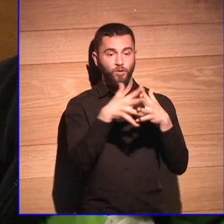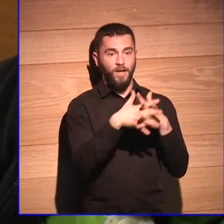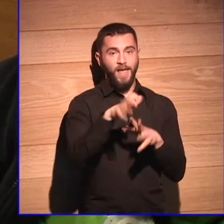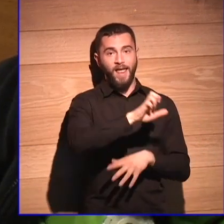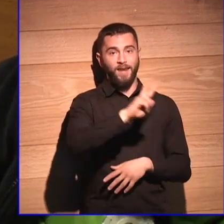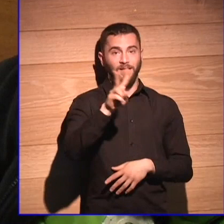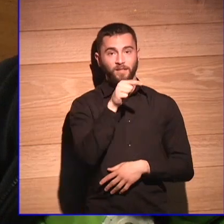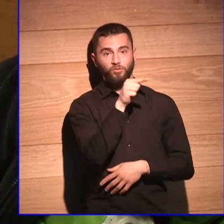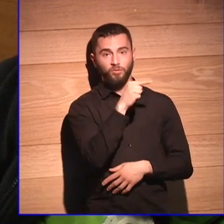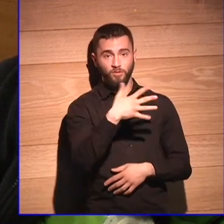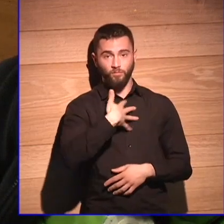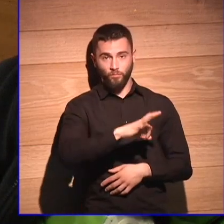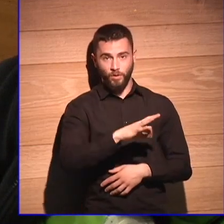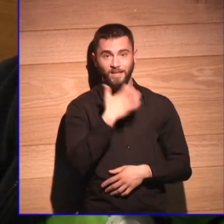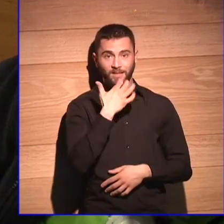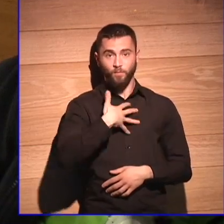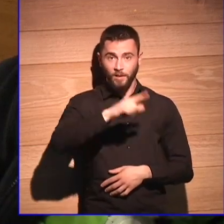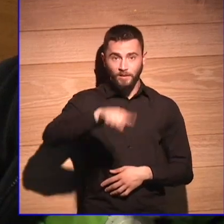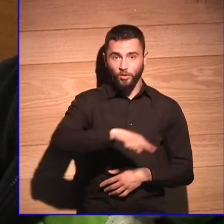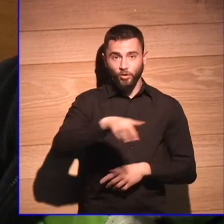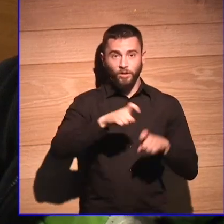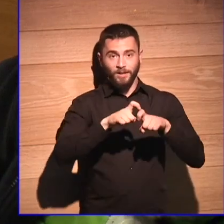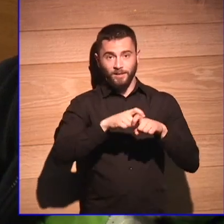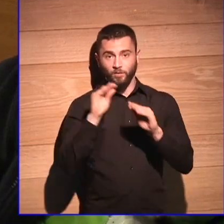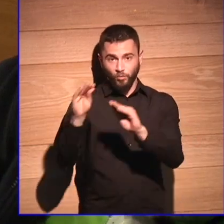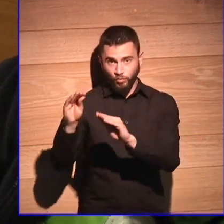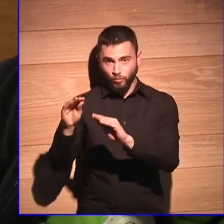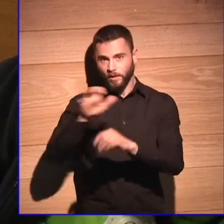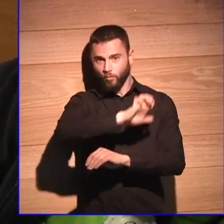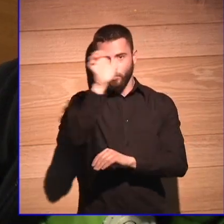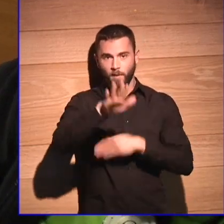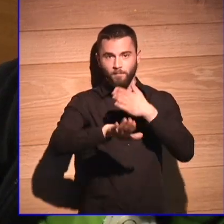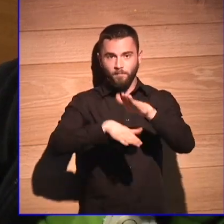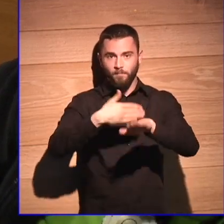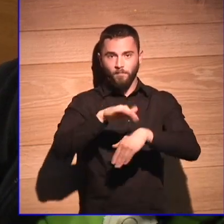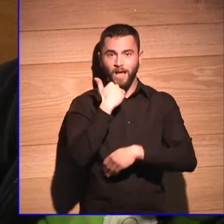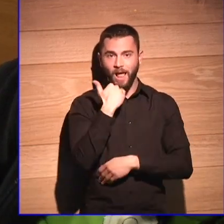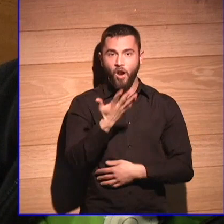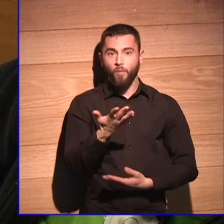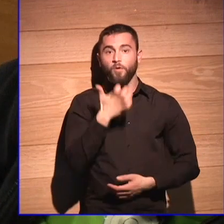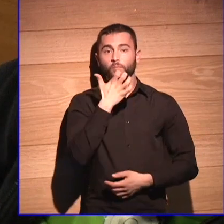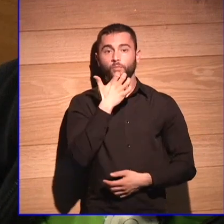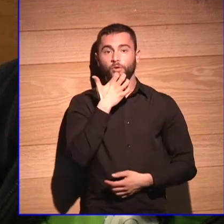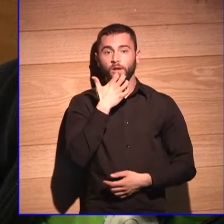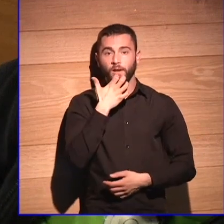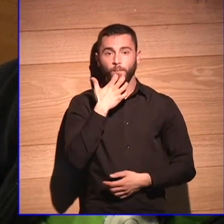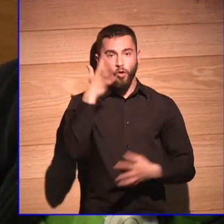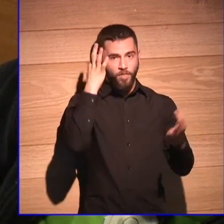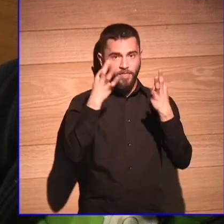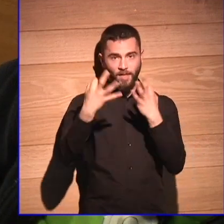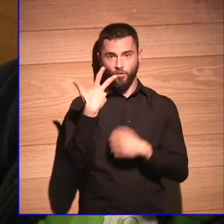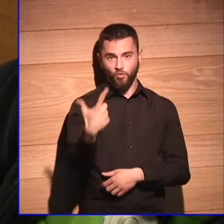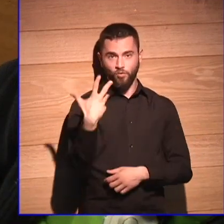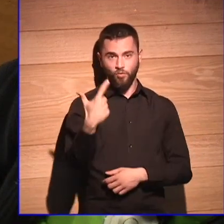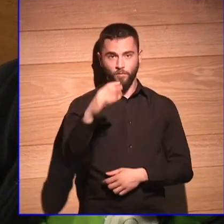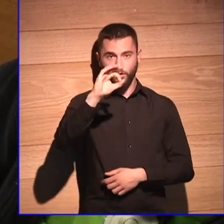si es posible o no? ¿Cuál es su criterio? En Europa se han dado algunos pasos, pero por ejemplo todavía nos siguen robando los datos, aparecen los